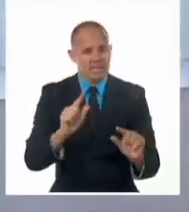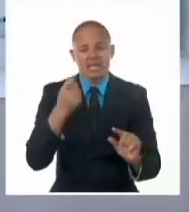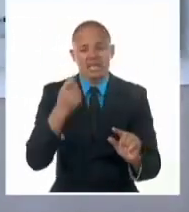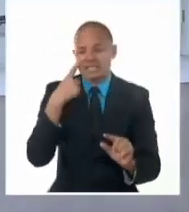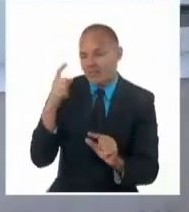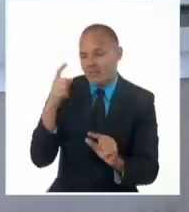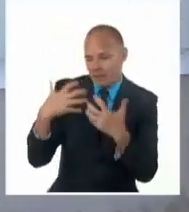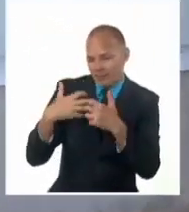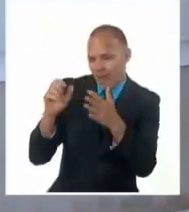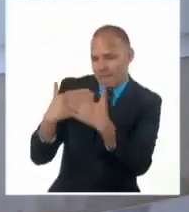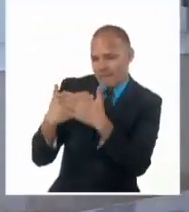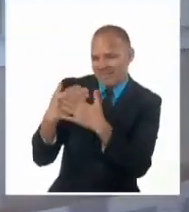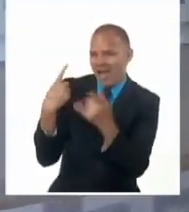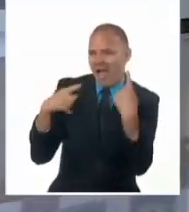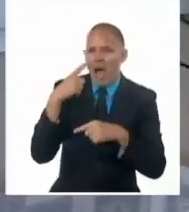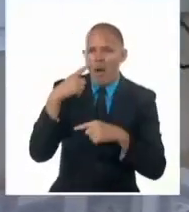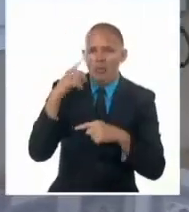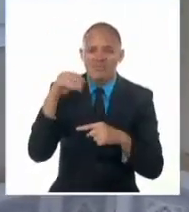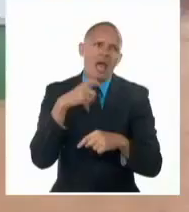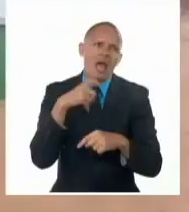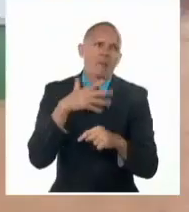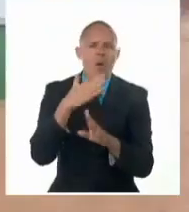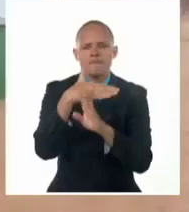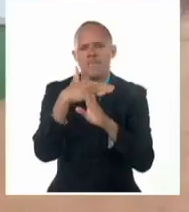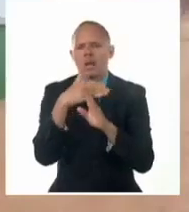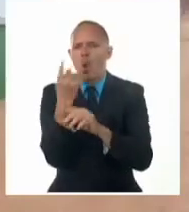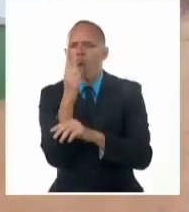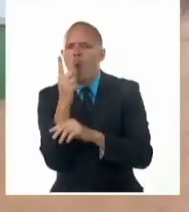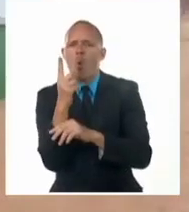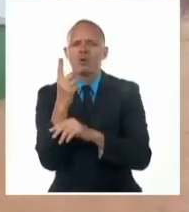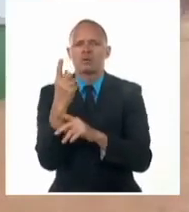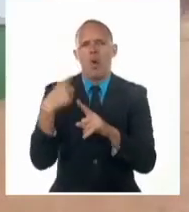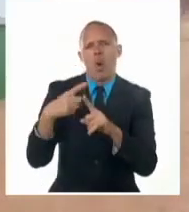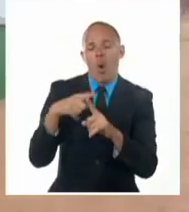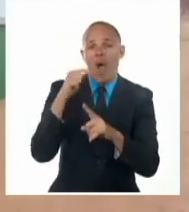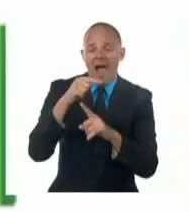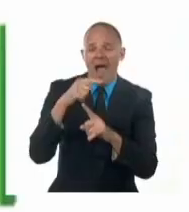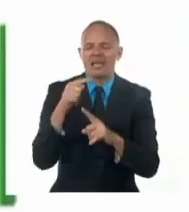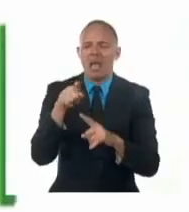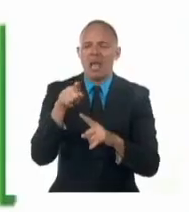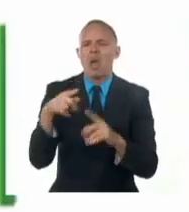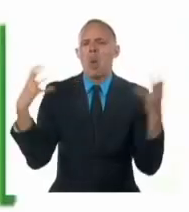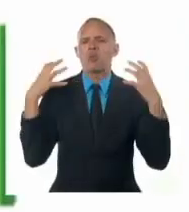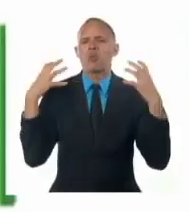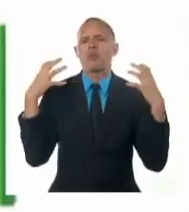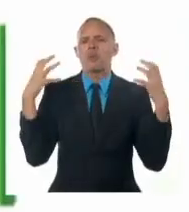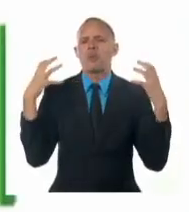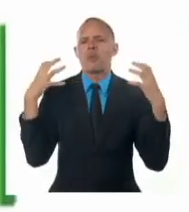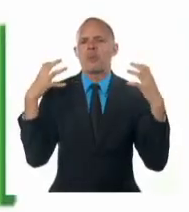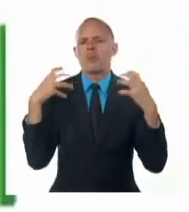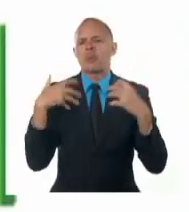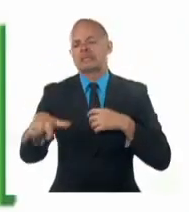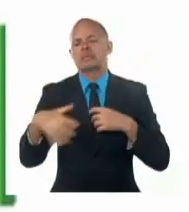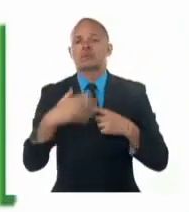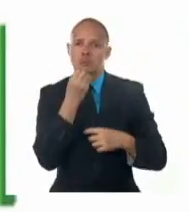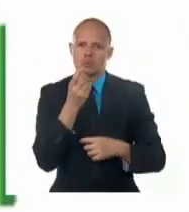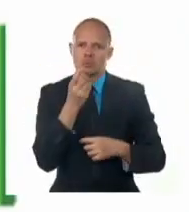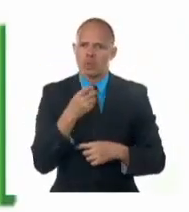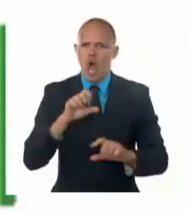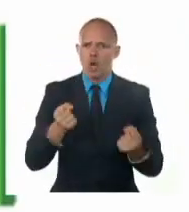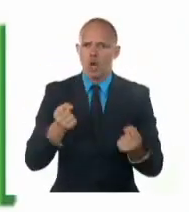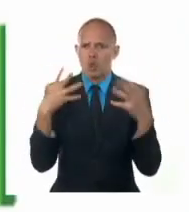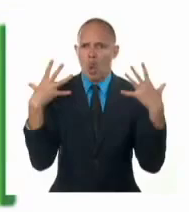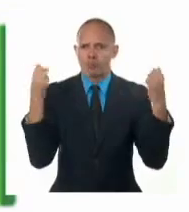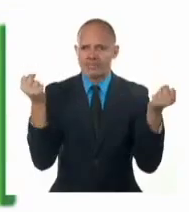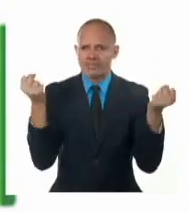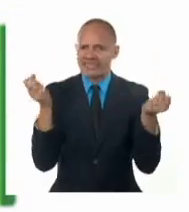el aire acondicionado encendido en el horario pico. Estamos hablando que el horario pico es el horario de máxima demanda y donde es necesario reducirla precisamente para